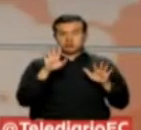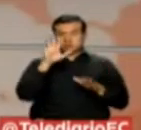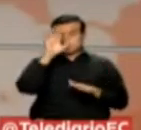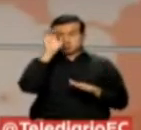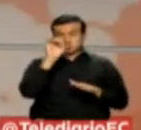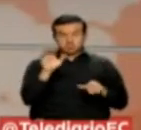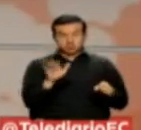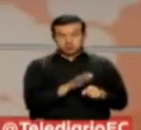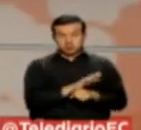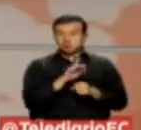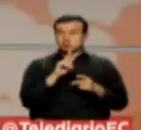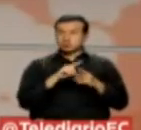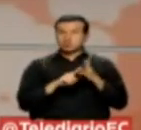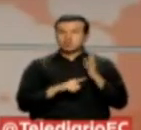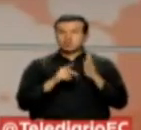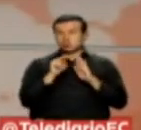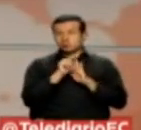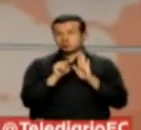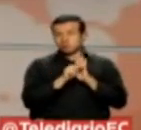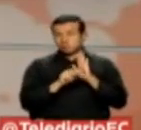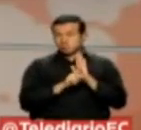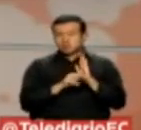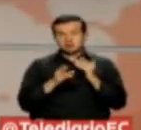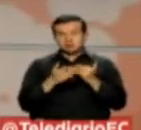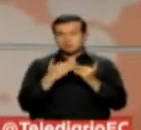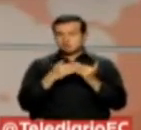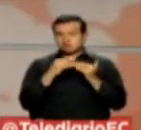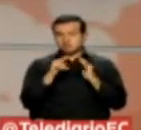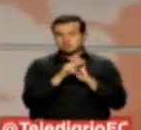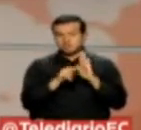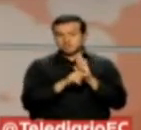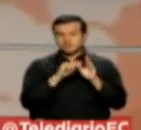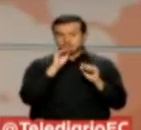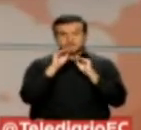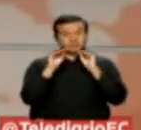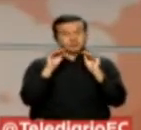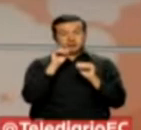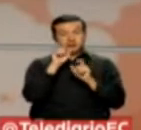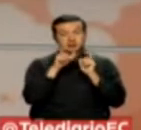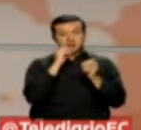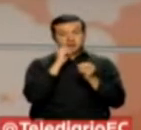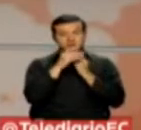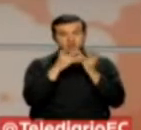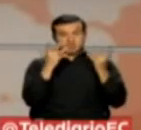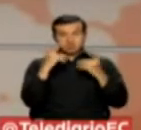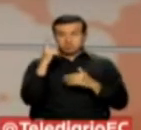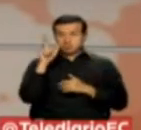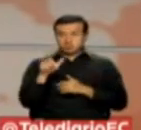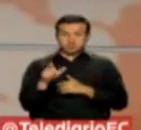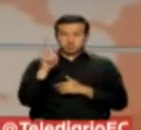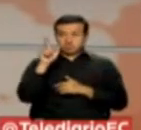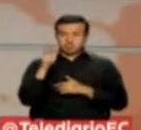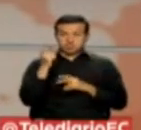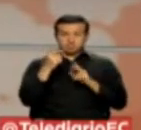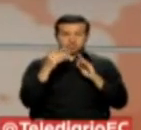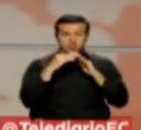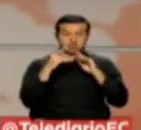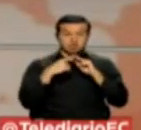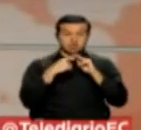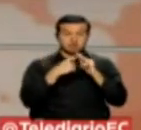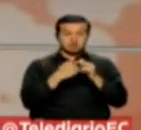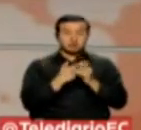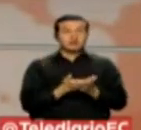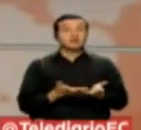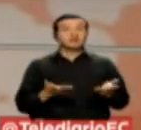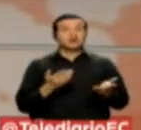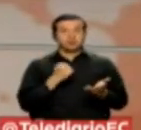95%, y hay una serie de estándares muy sencillos. Es más, quiero decirle que cuando alguien aplica un hipotecario, lo hace